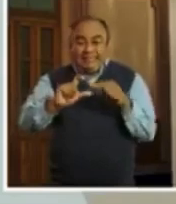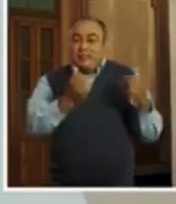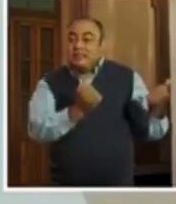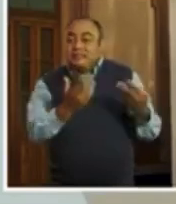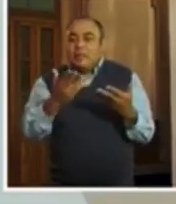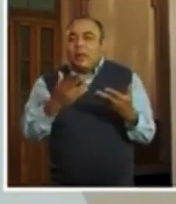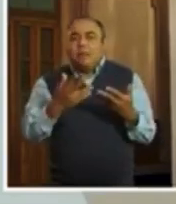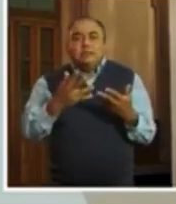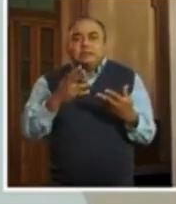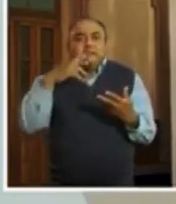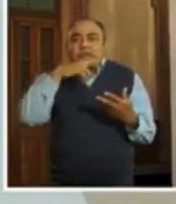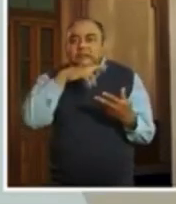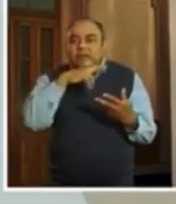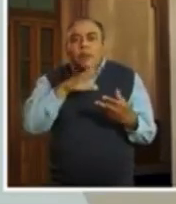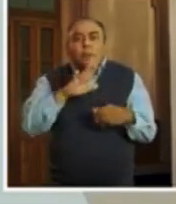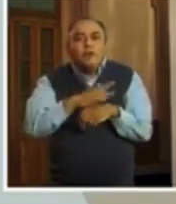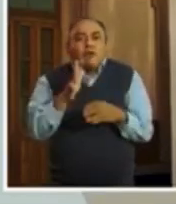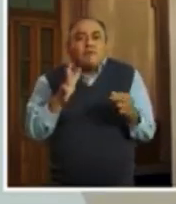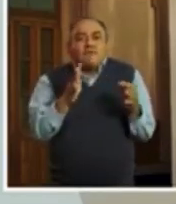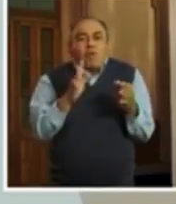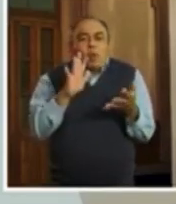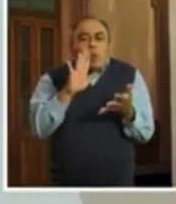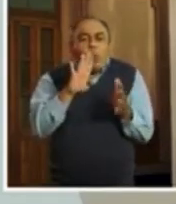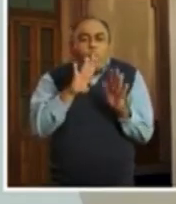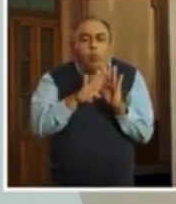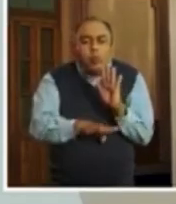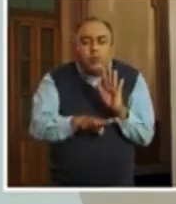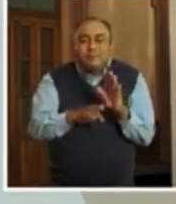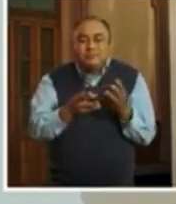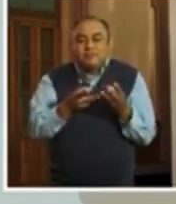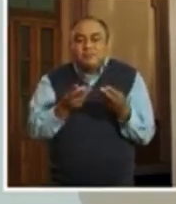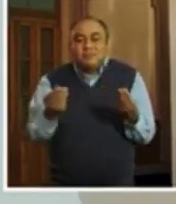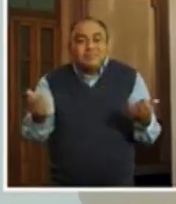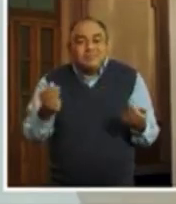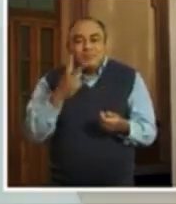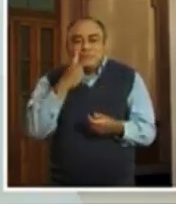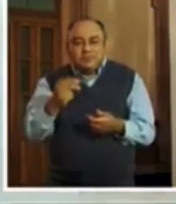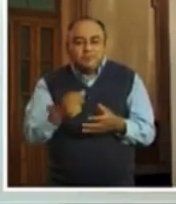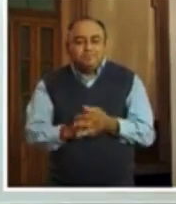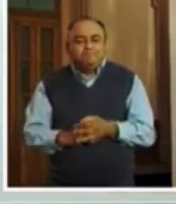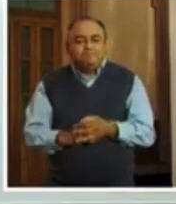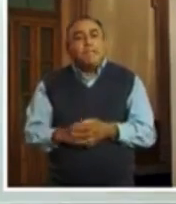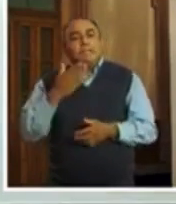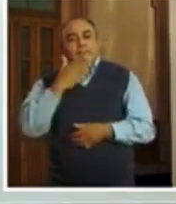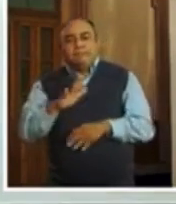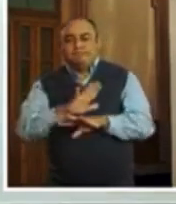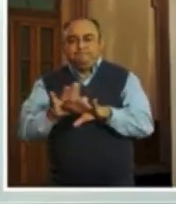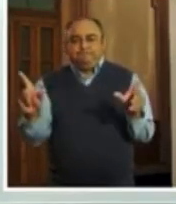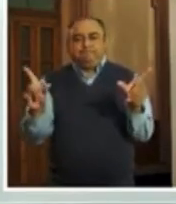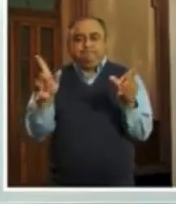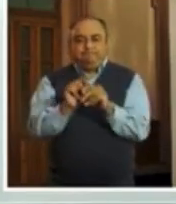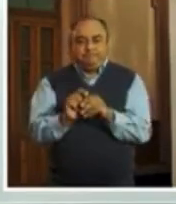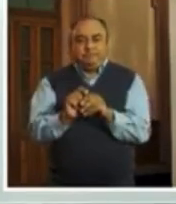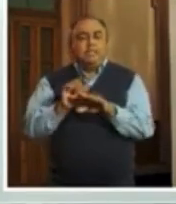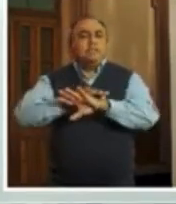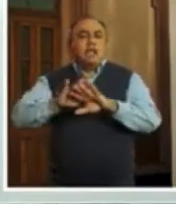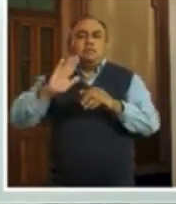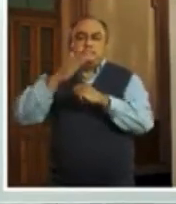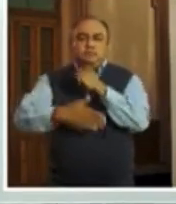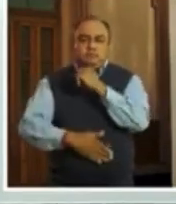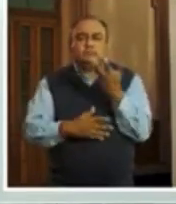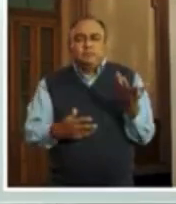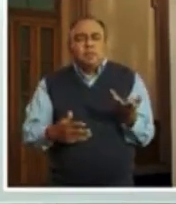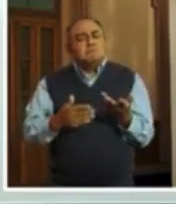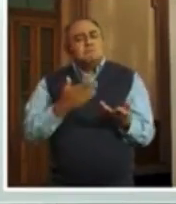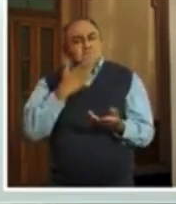alma rosa marroquín escamilla secretaria de salud en el estado destacó que hasta el momento el nuevo león se han aplicado cerca de 10